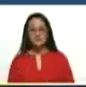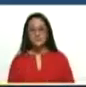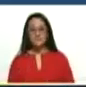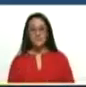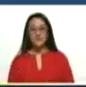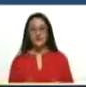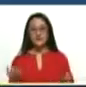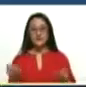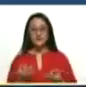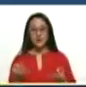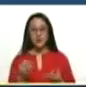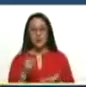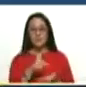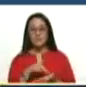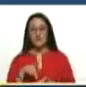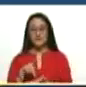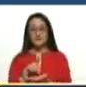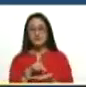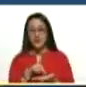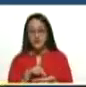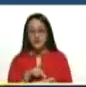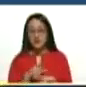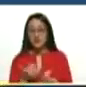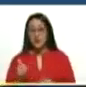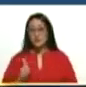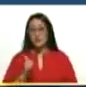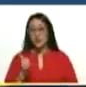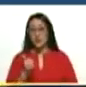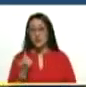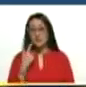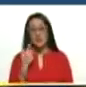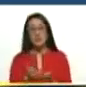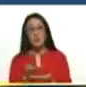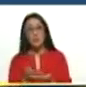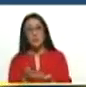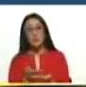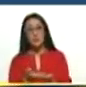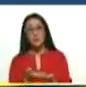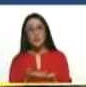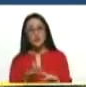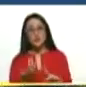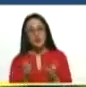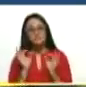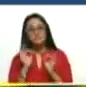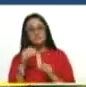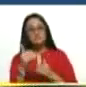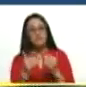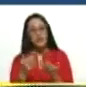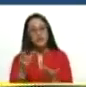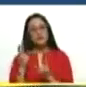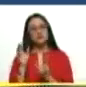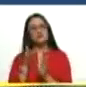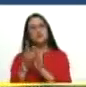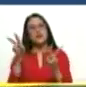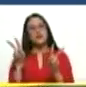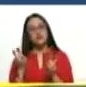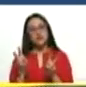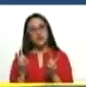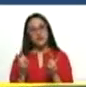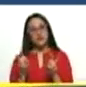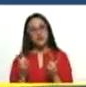Seguramente los participantes van a aprovechar estas propuestas y dar pasos concretos al respecto. En este